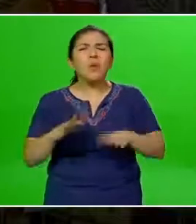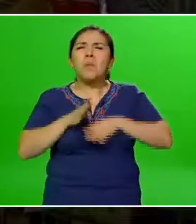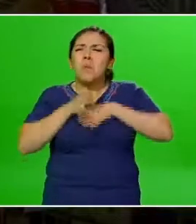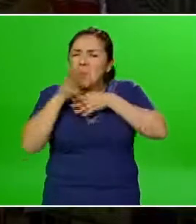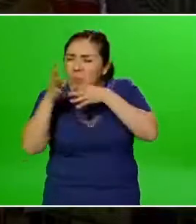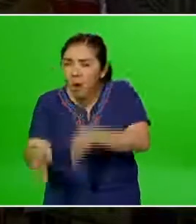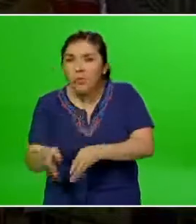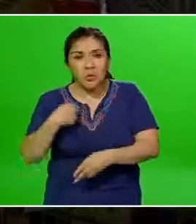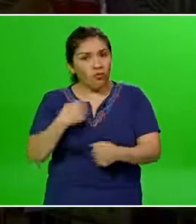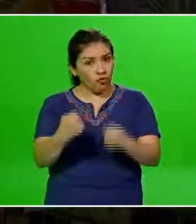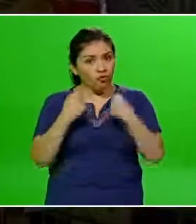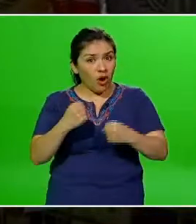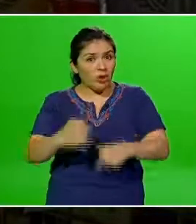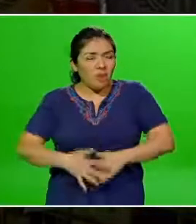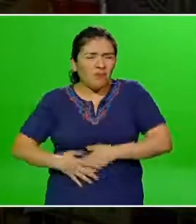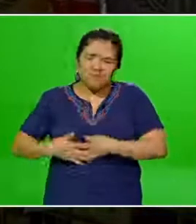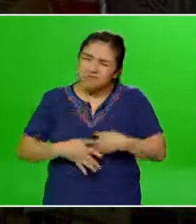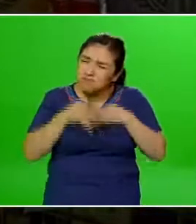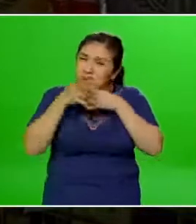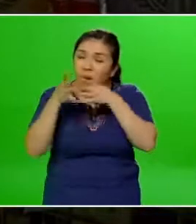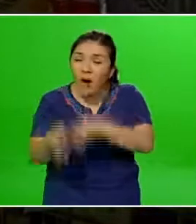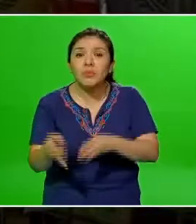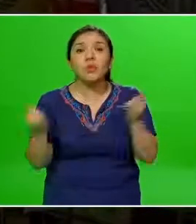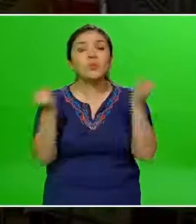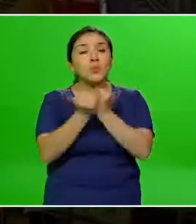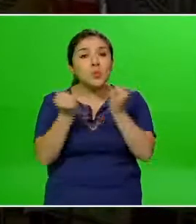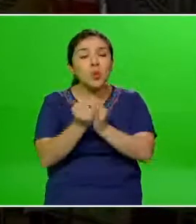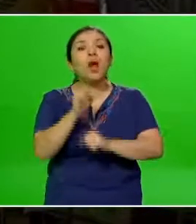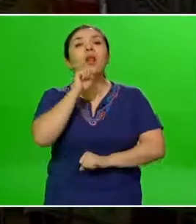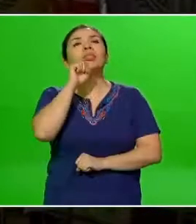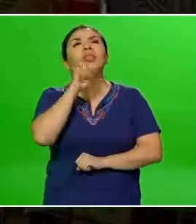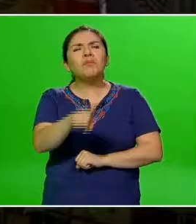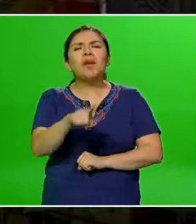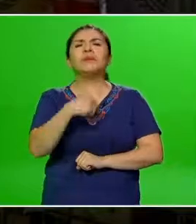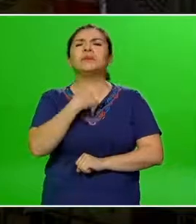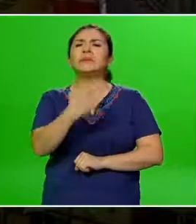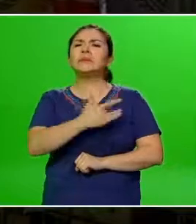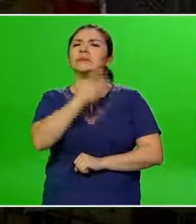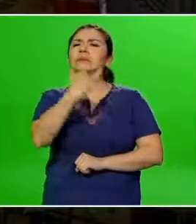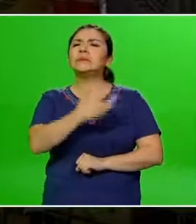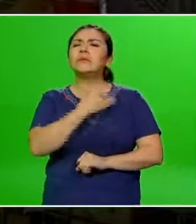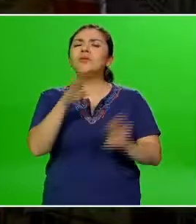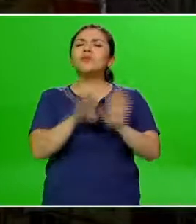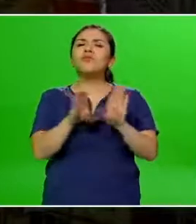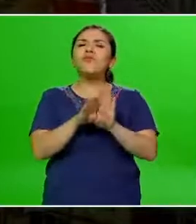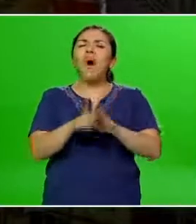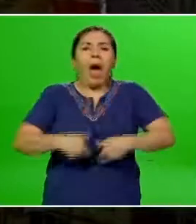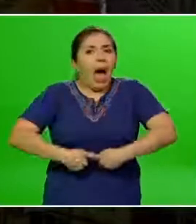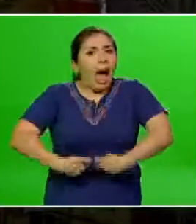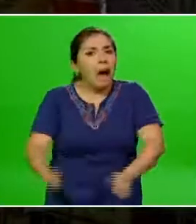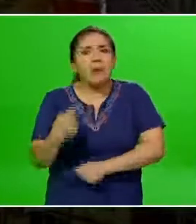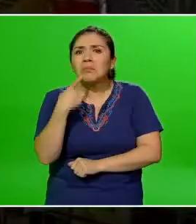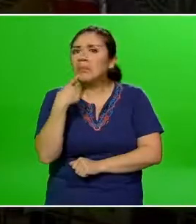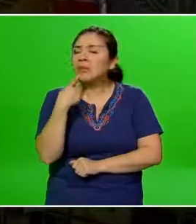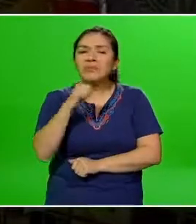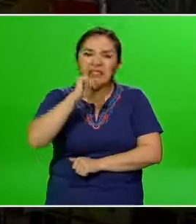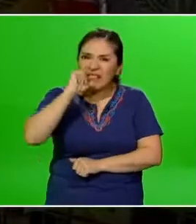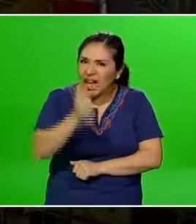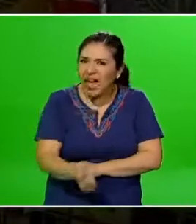vómito, a mí me dio con mucho vómito, me dio también, se me quitó el hambre,